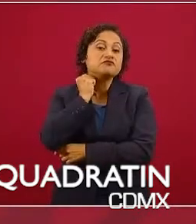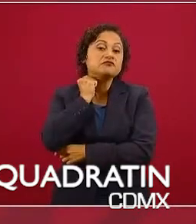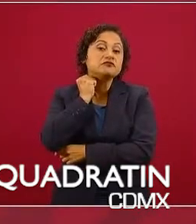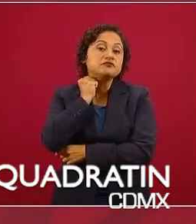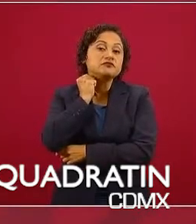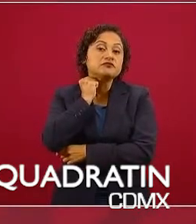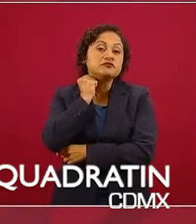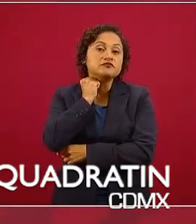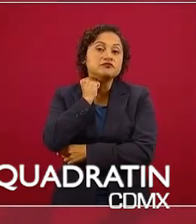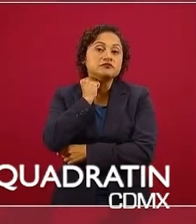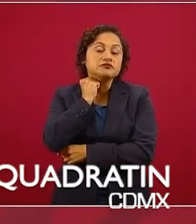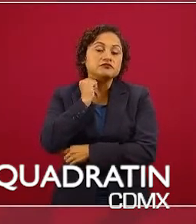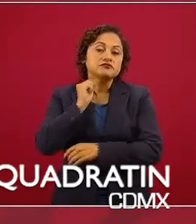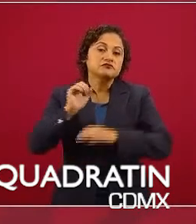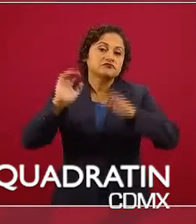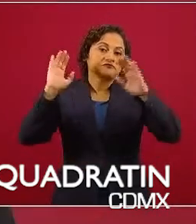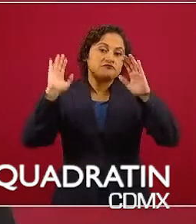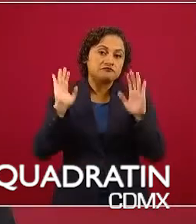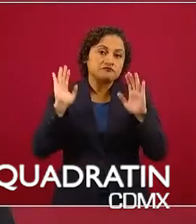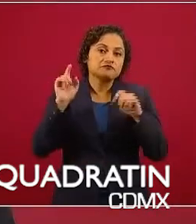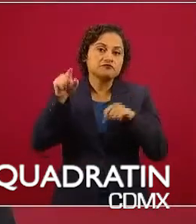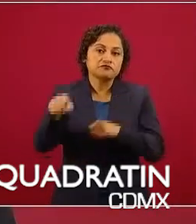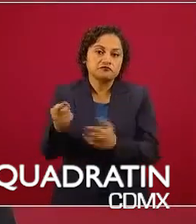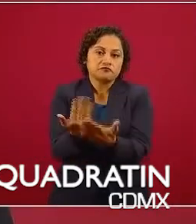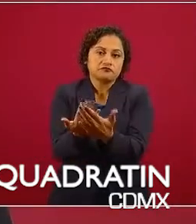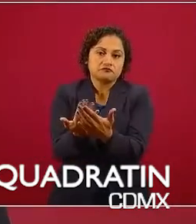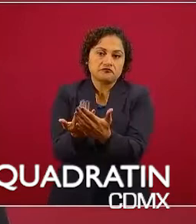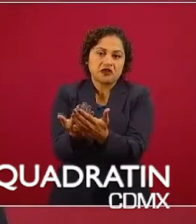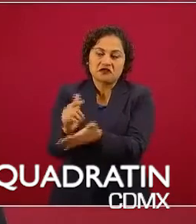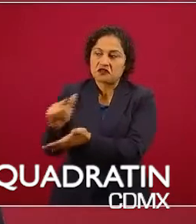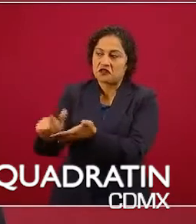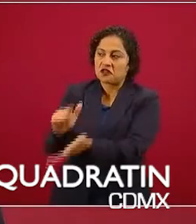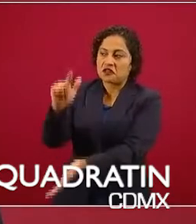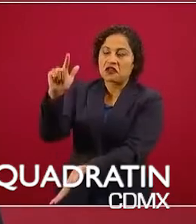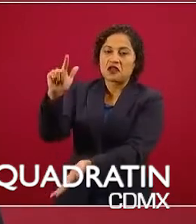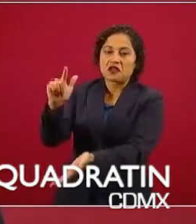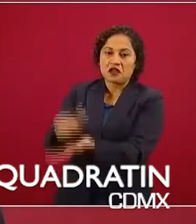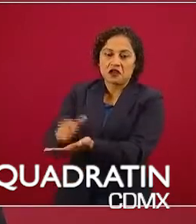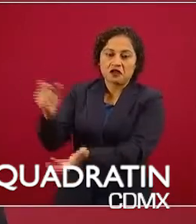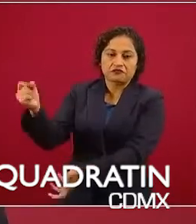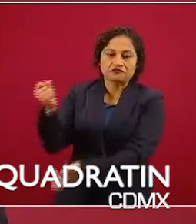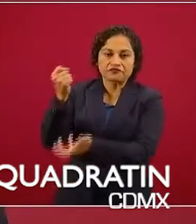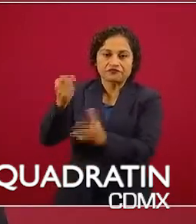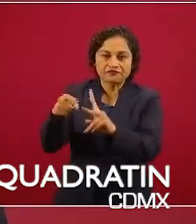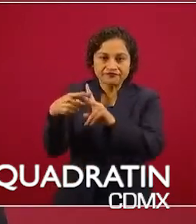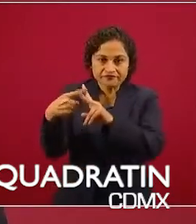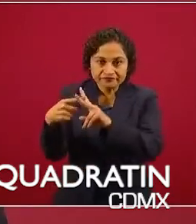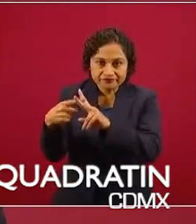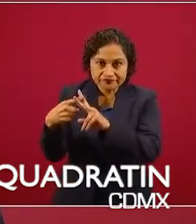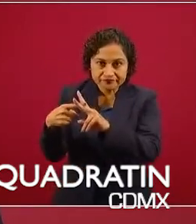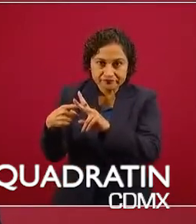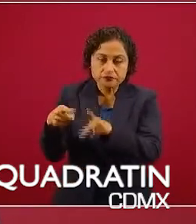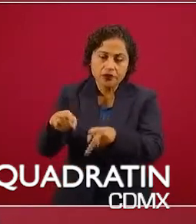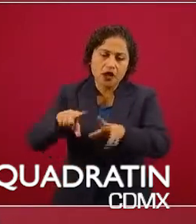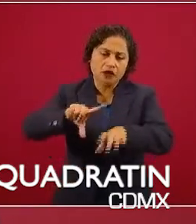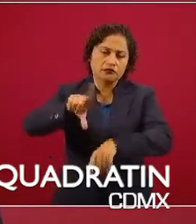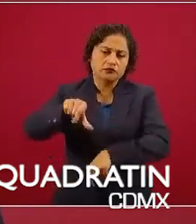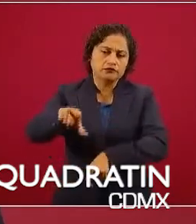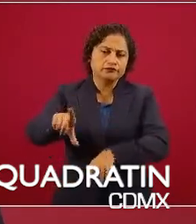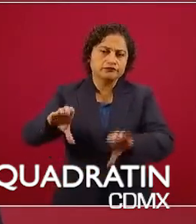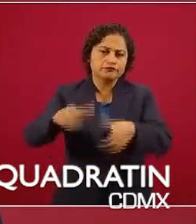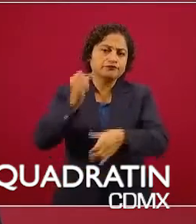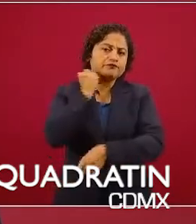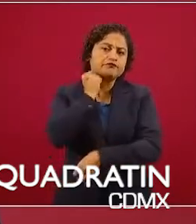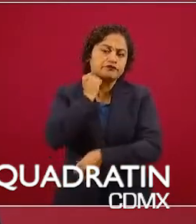pues hasta que llegue la ley de ingresos, podrían ellos plantearlo,